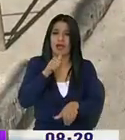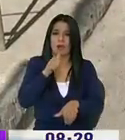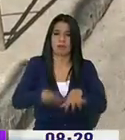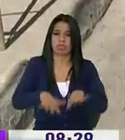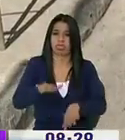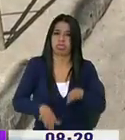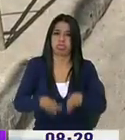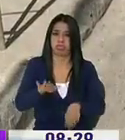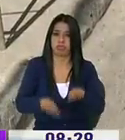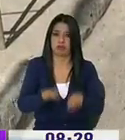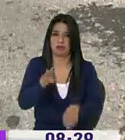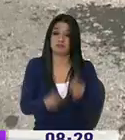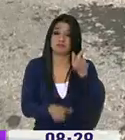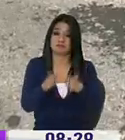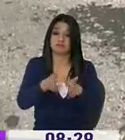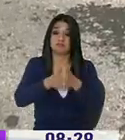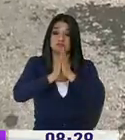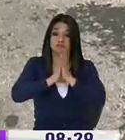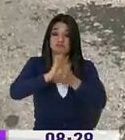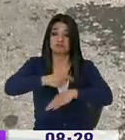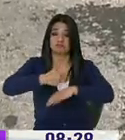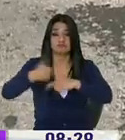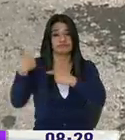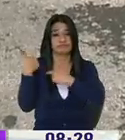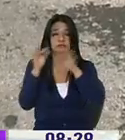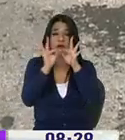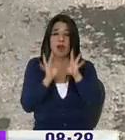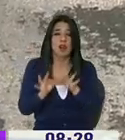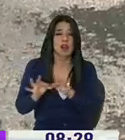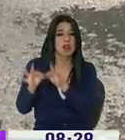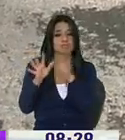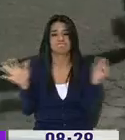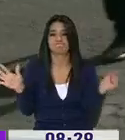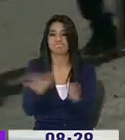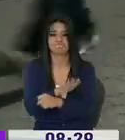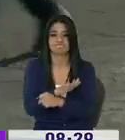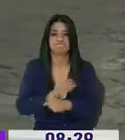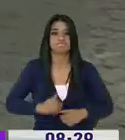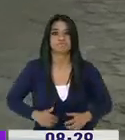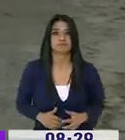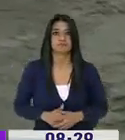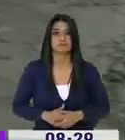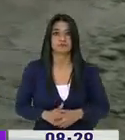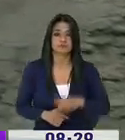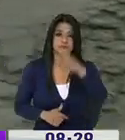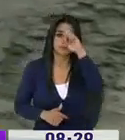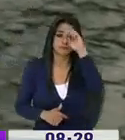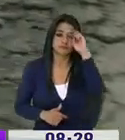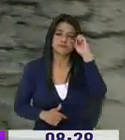y más solicitan a las autoridades competentes la reparación integral. En Quito informó Adriana Rojas.